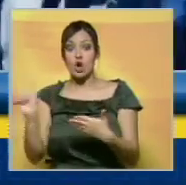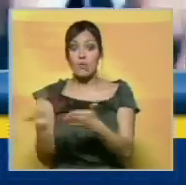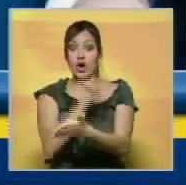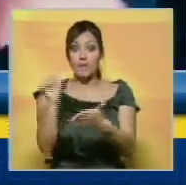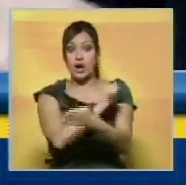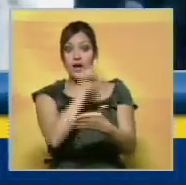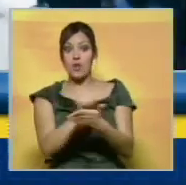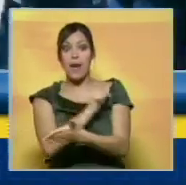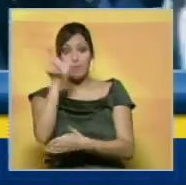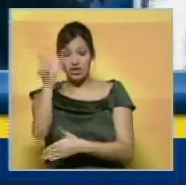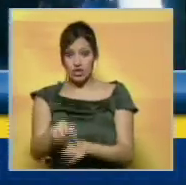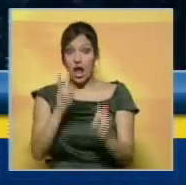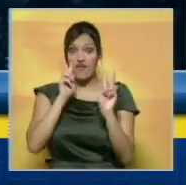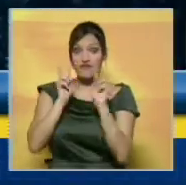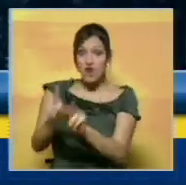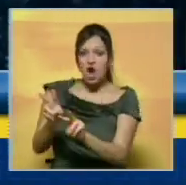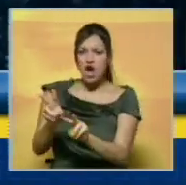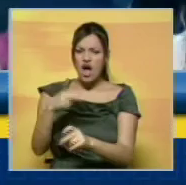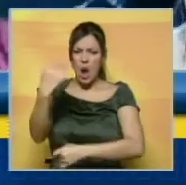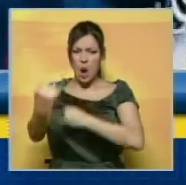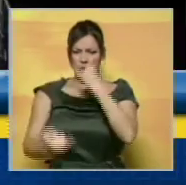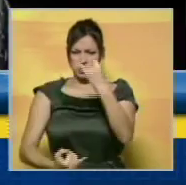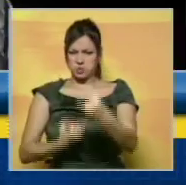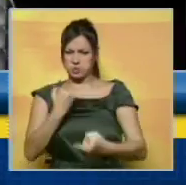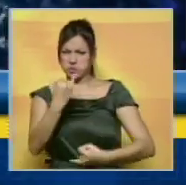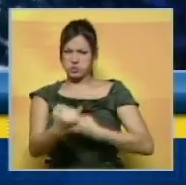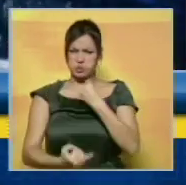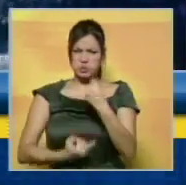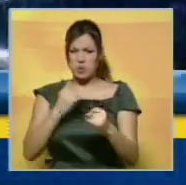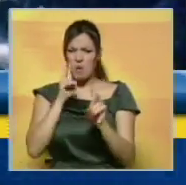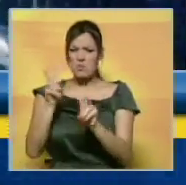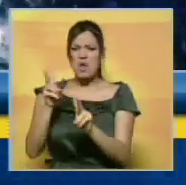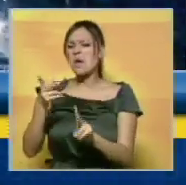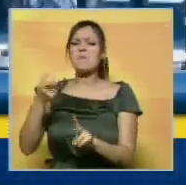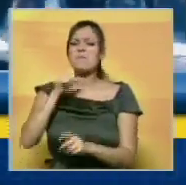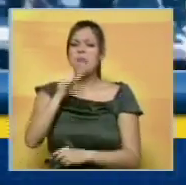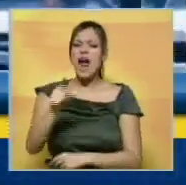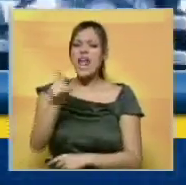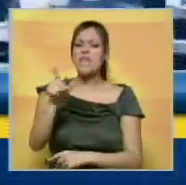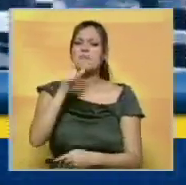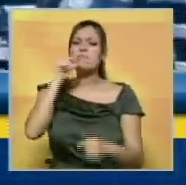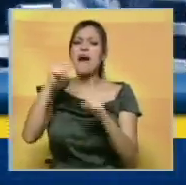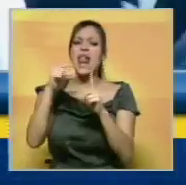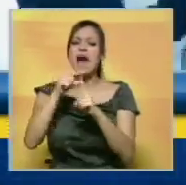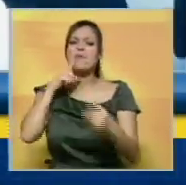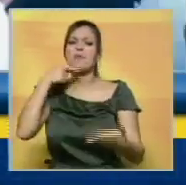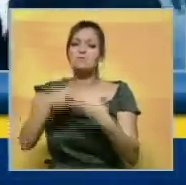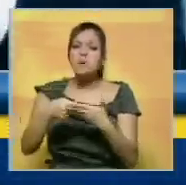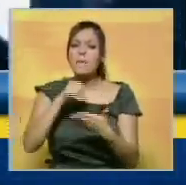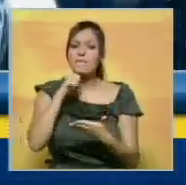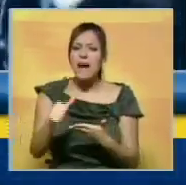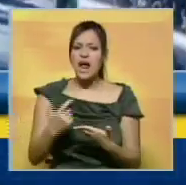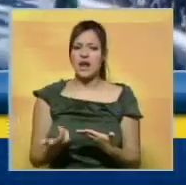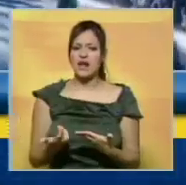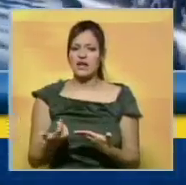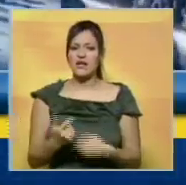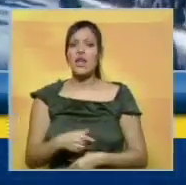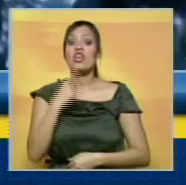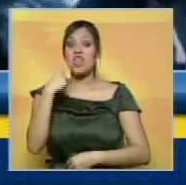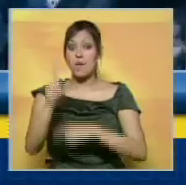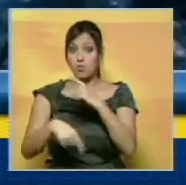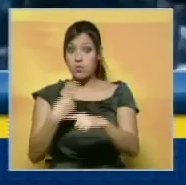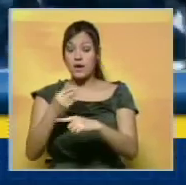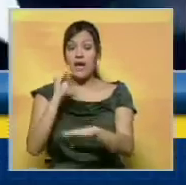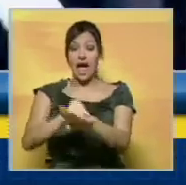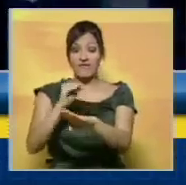cuando varios usuarios indignados de Instagram la criticaron por usar esa palabra. Sin embargo, en un comunicado enviado a la